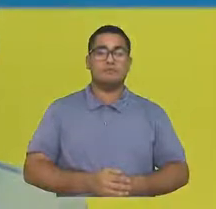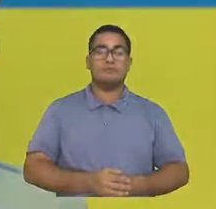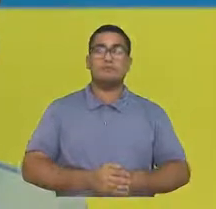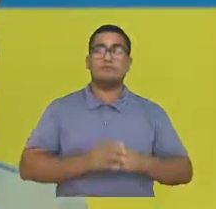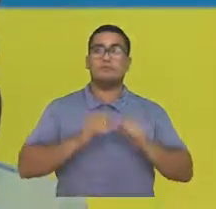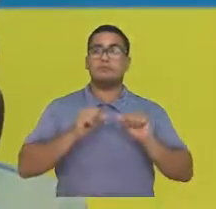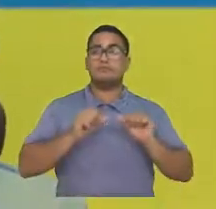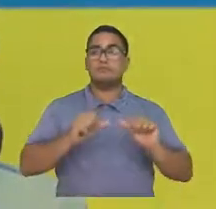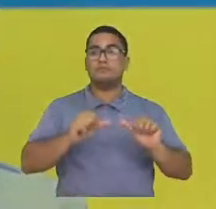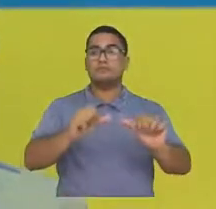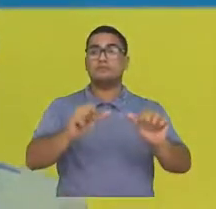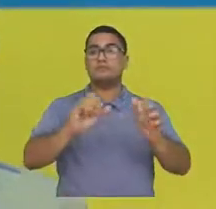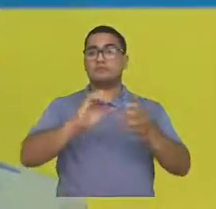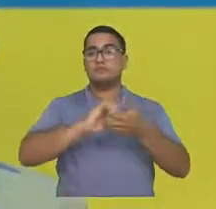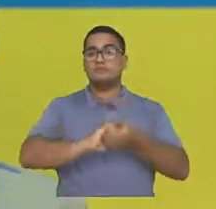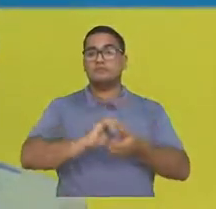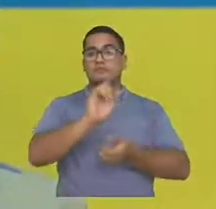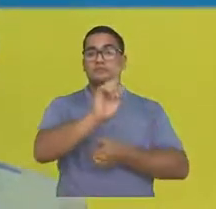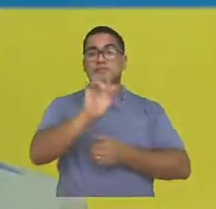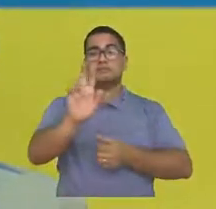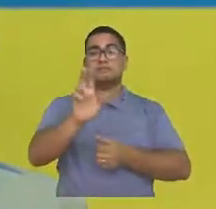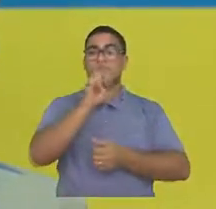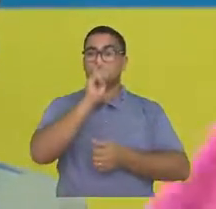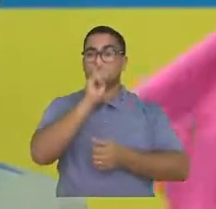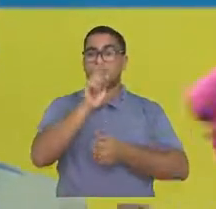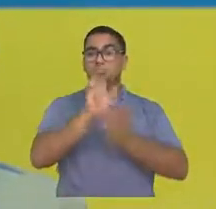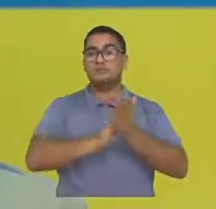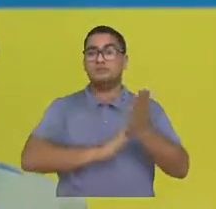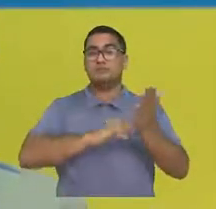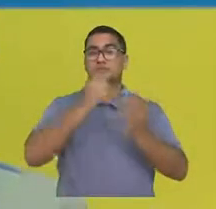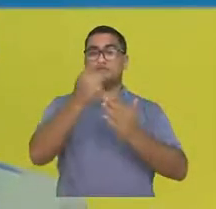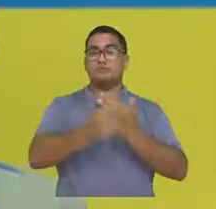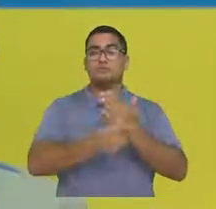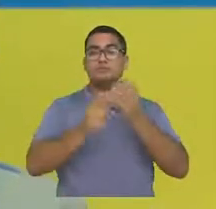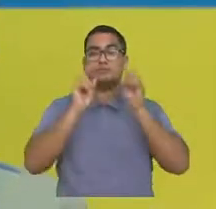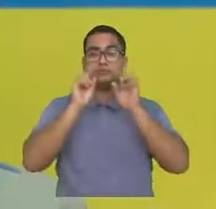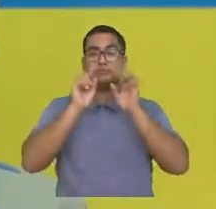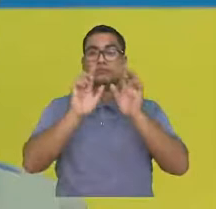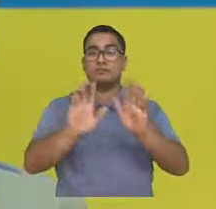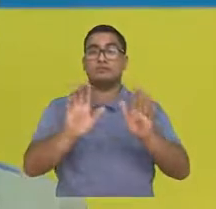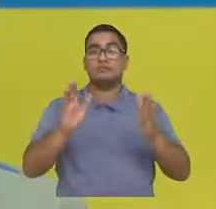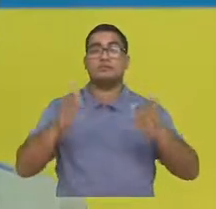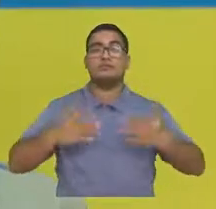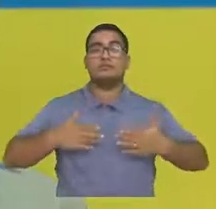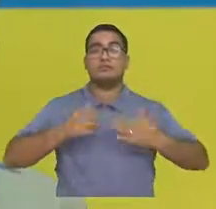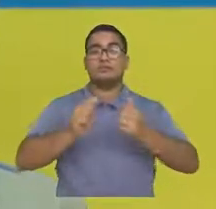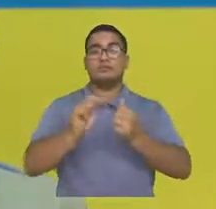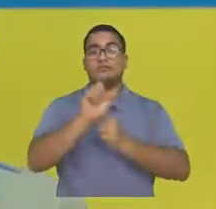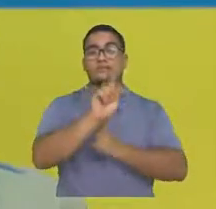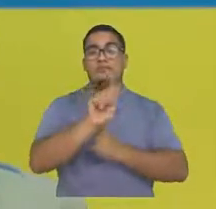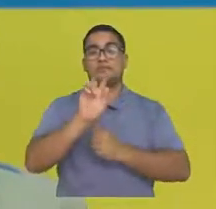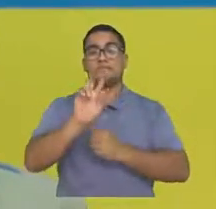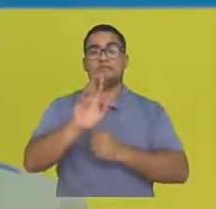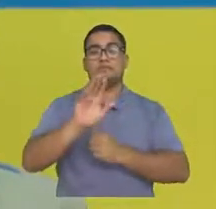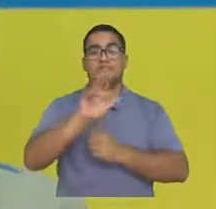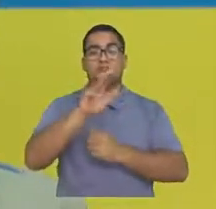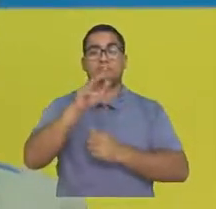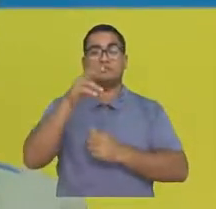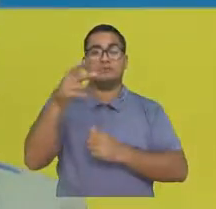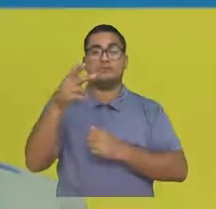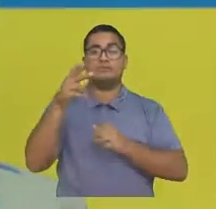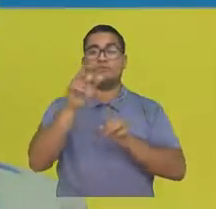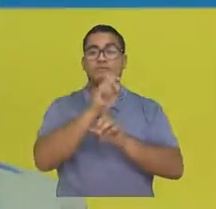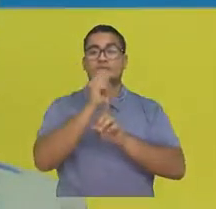Estamos de regreso, amigos televidentes, en su gustado programa Prevenir es Salud a través de la señal del canal 98, el canal